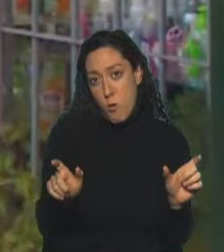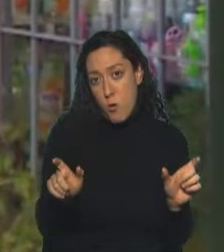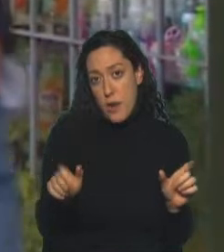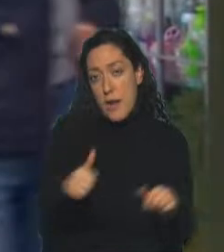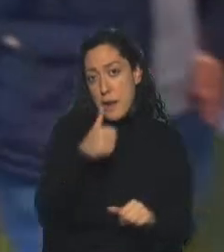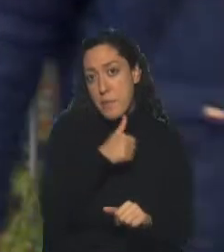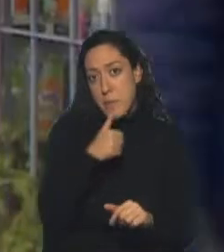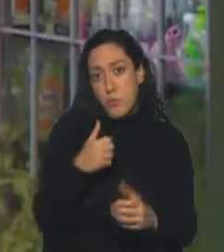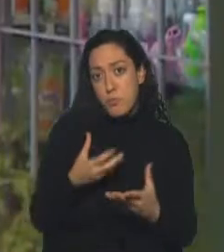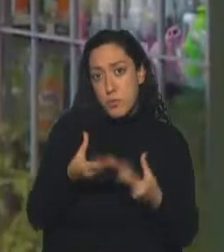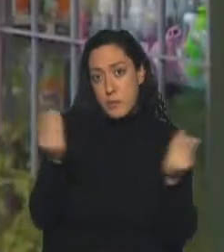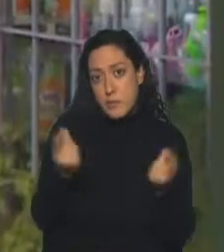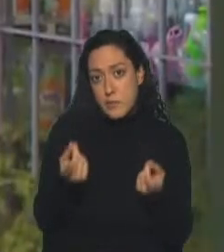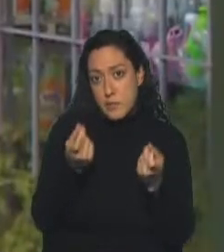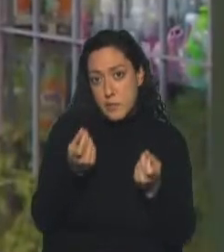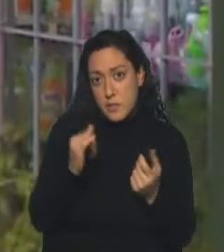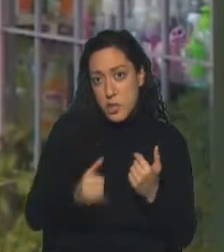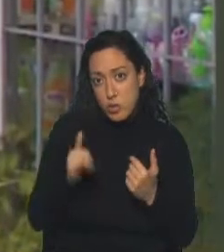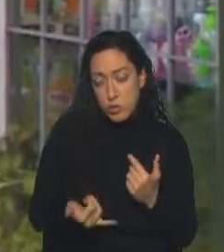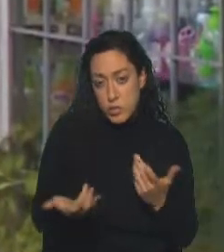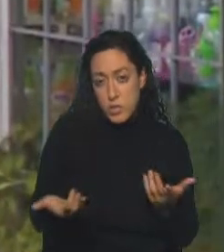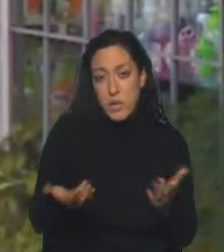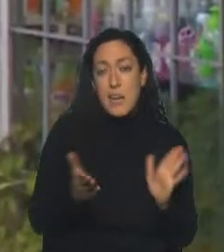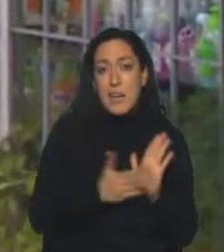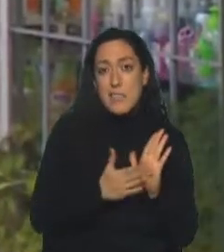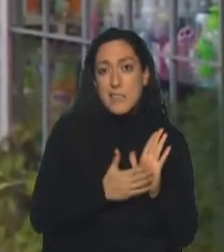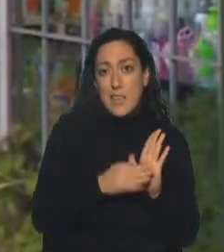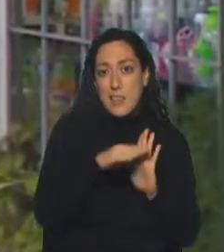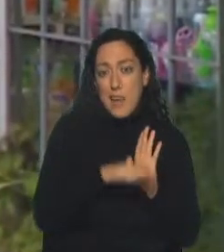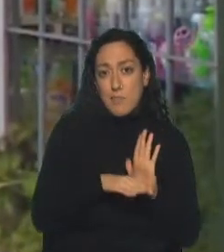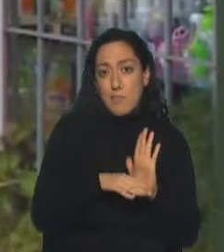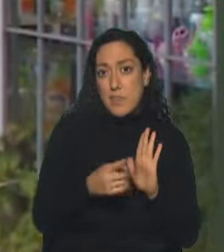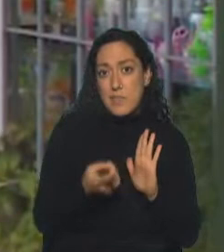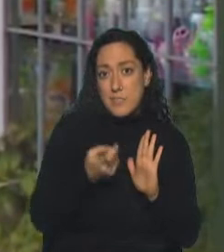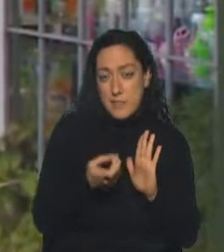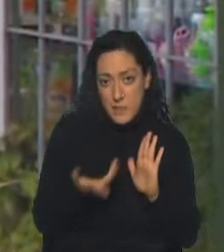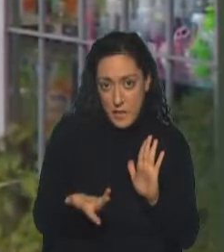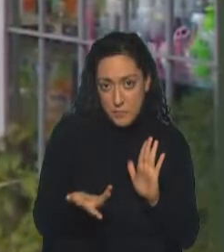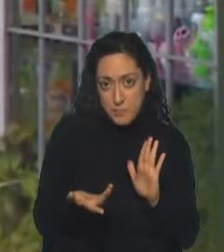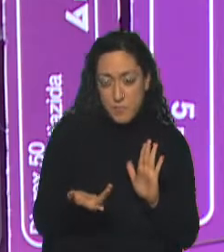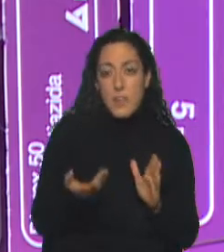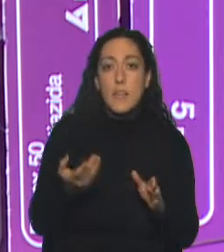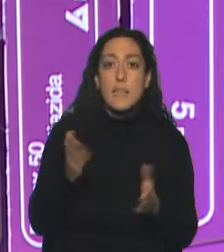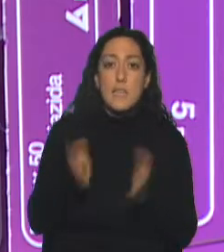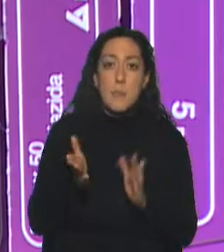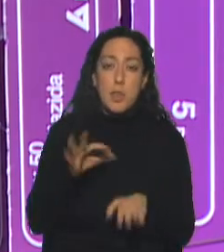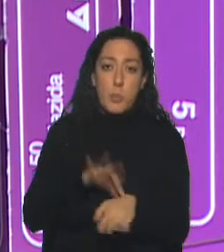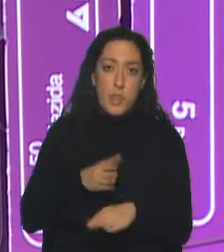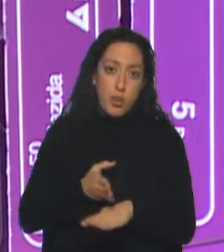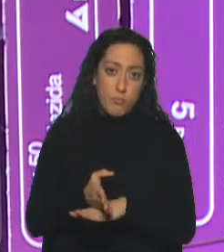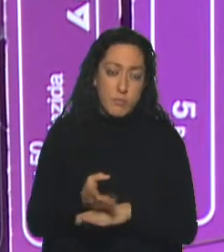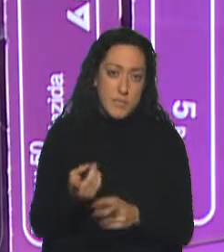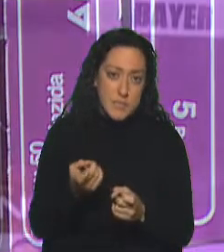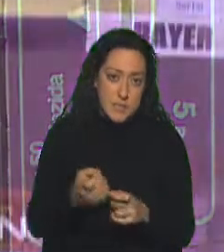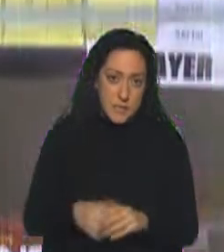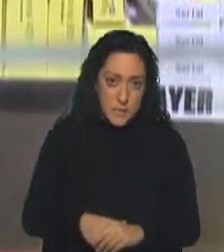antibiótico en muchos casos y va a tener que poder acceder a la receta va a tener que poder Acceder al tratamiento médico eso va